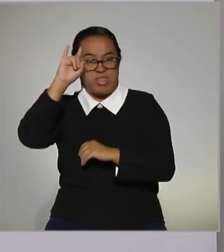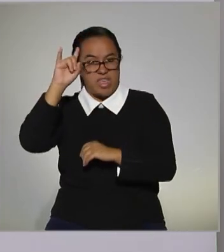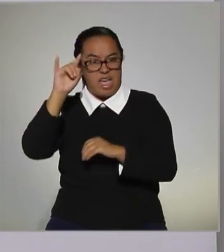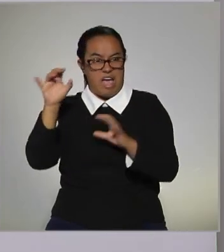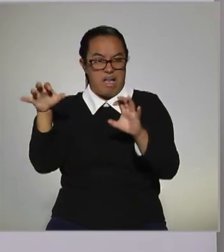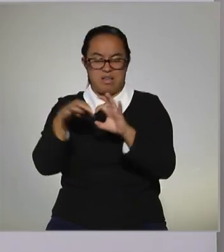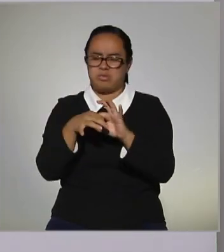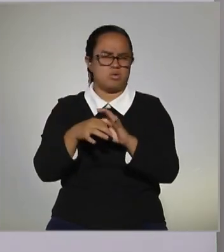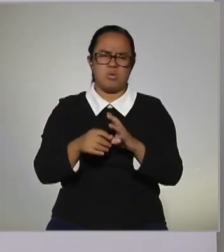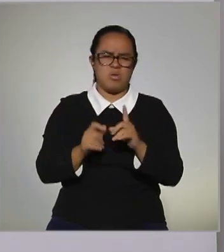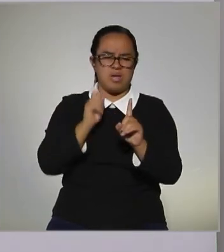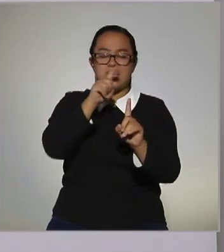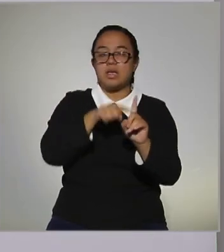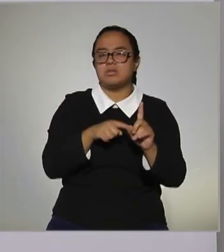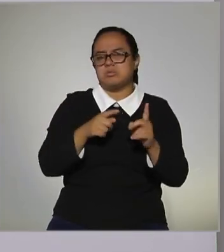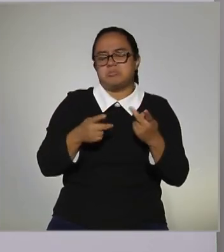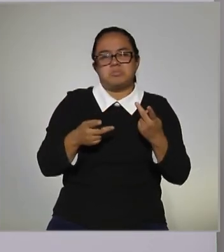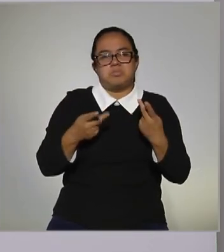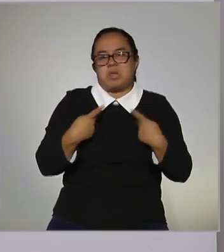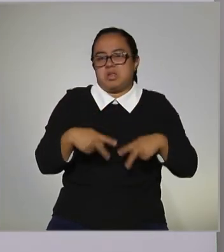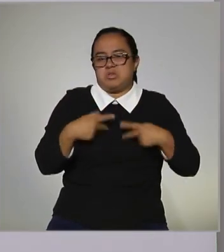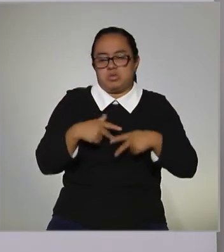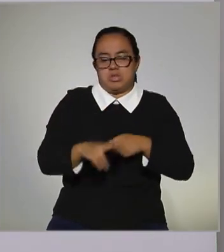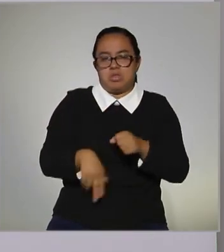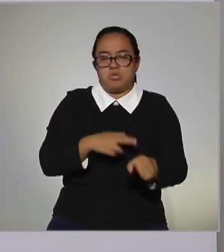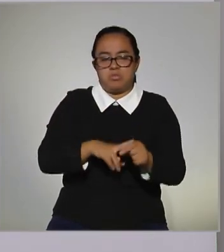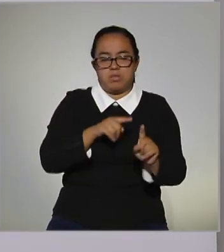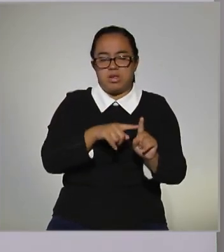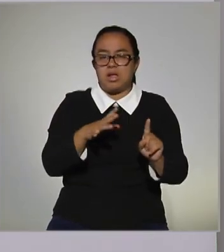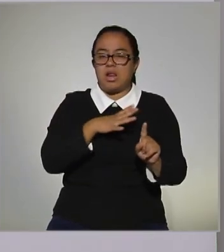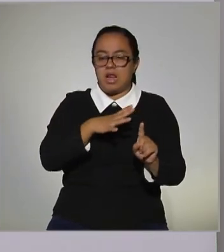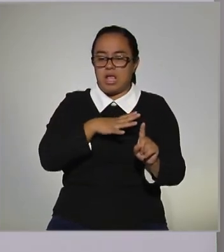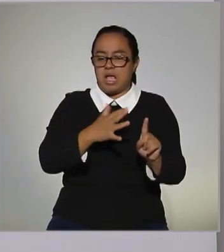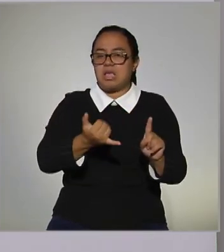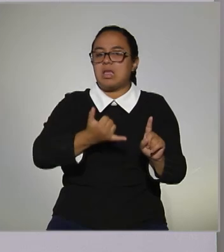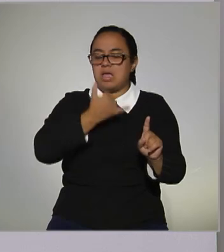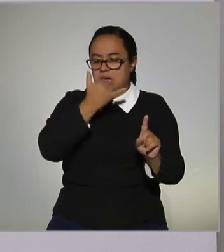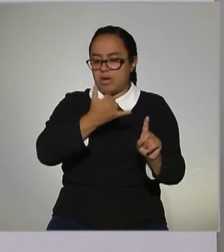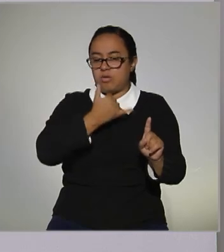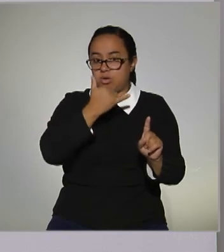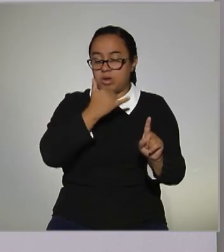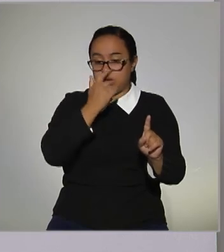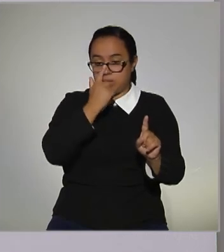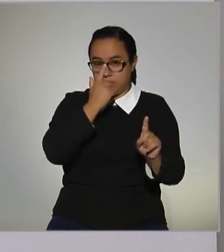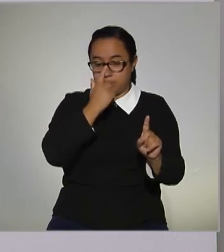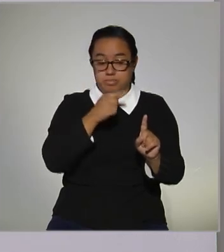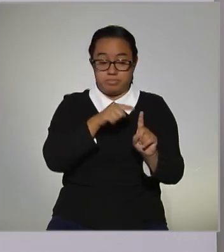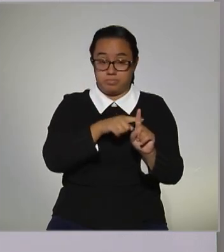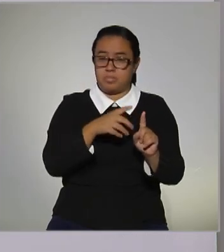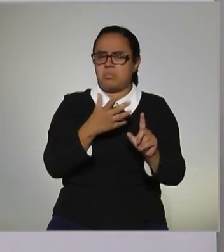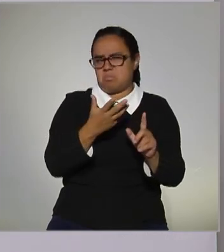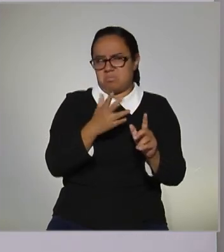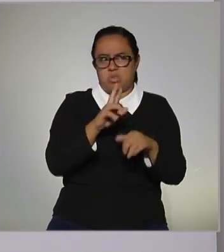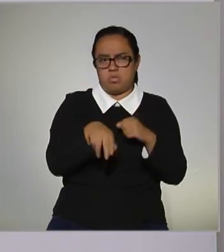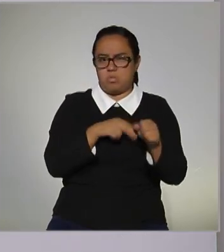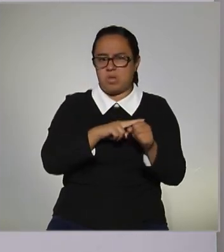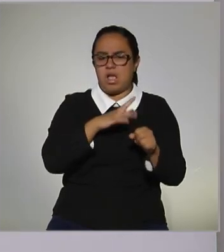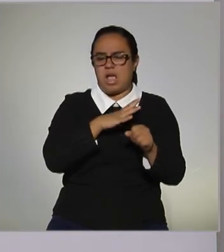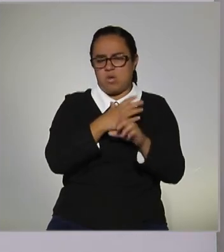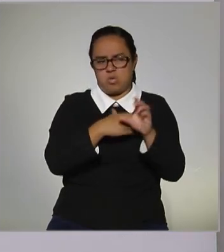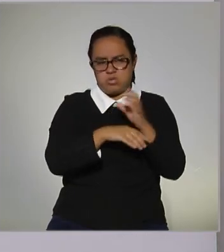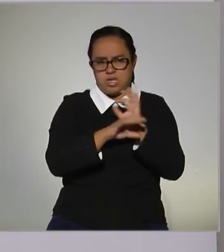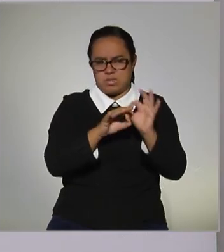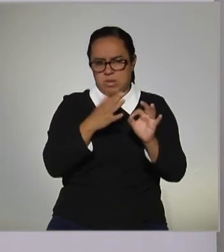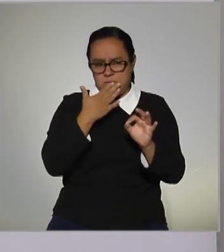es una persona que comete errores, y es una persona que tiene cosas malas, tiene cosas